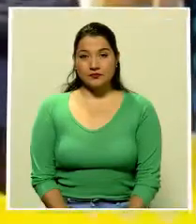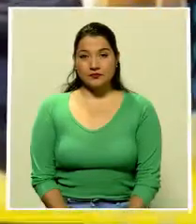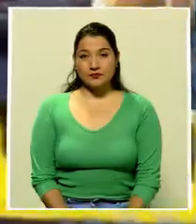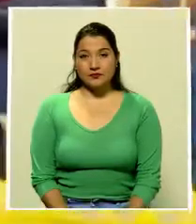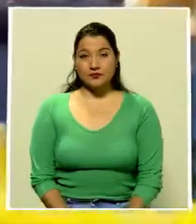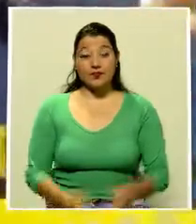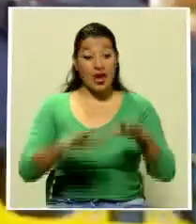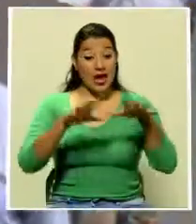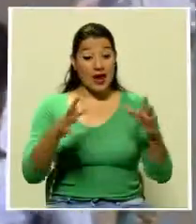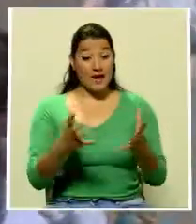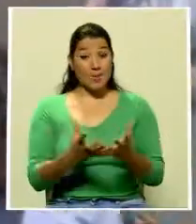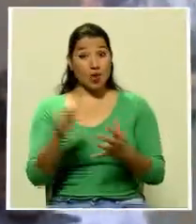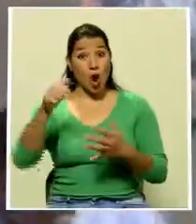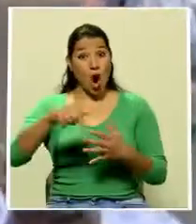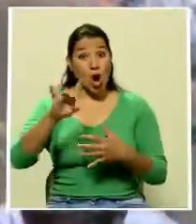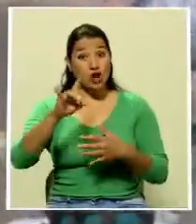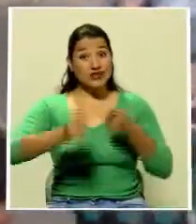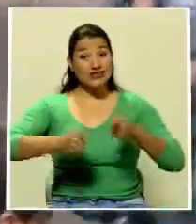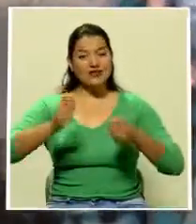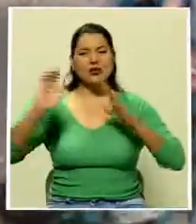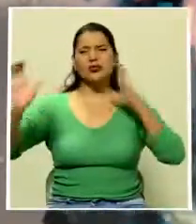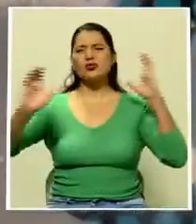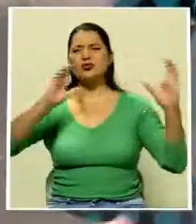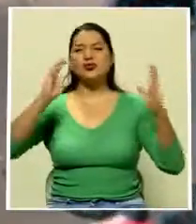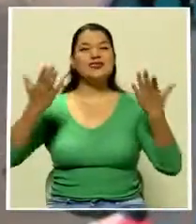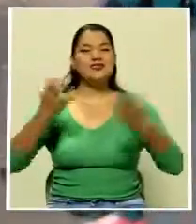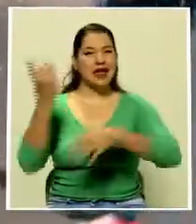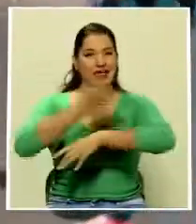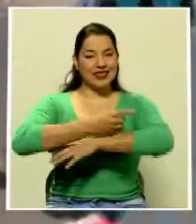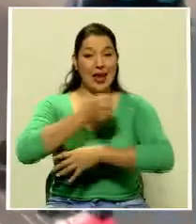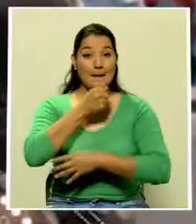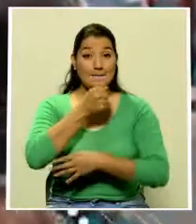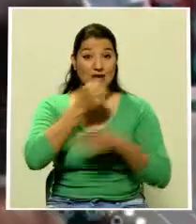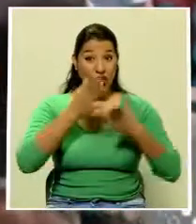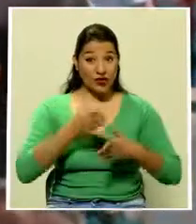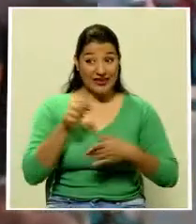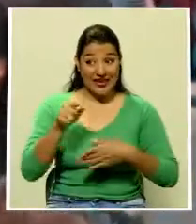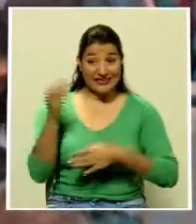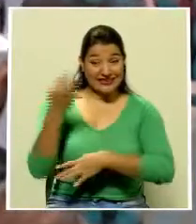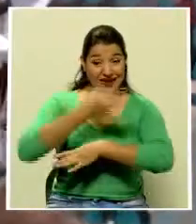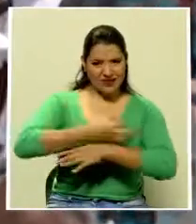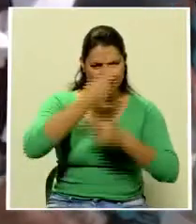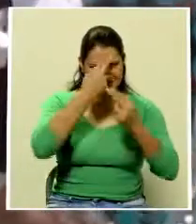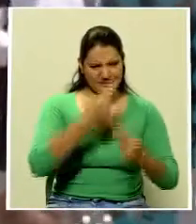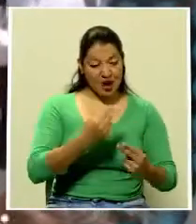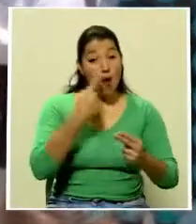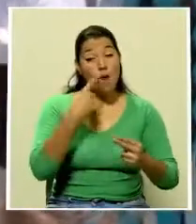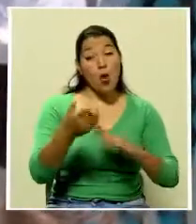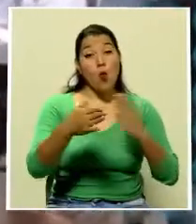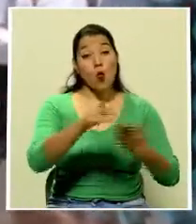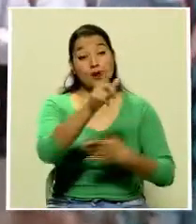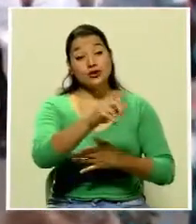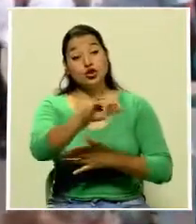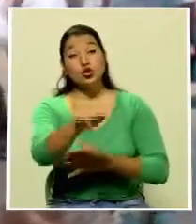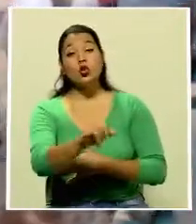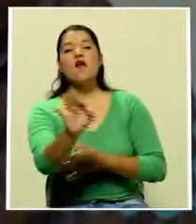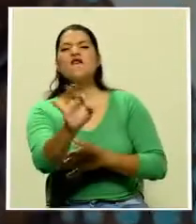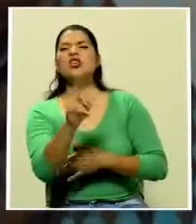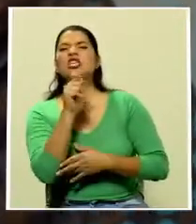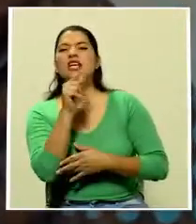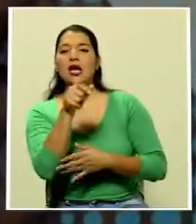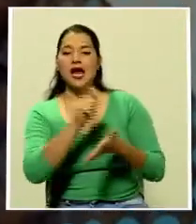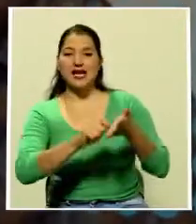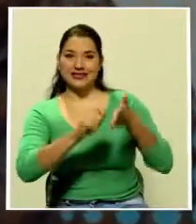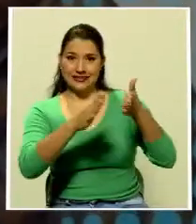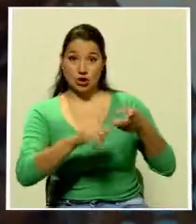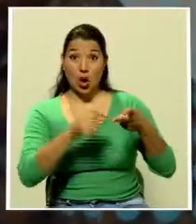El mundo celebra este 8 de septiembre el Día del Periodista. Fecha se conmemora en honor al fallecimiento de Julius Fusik,